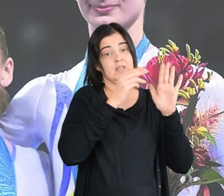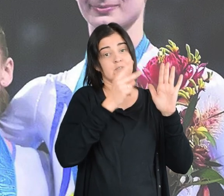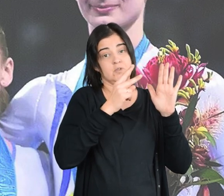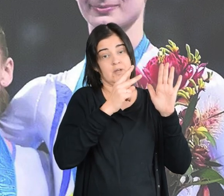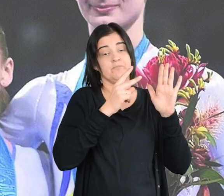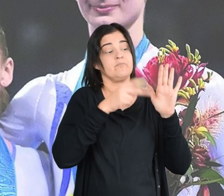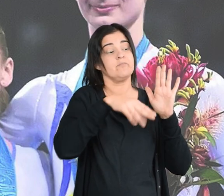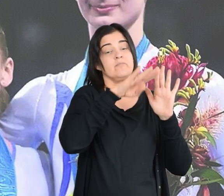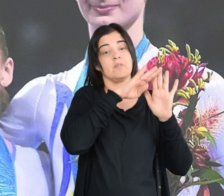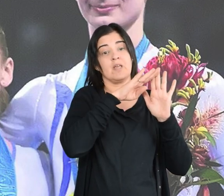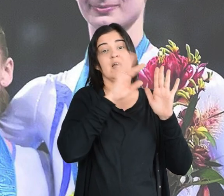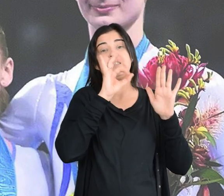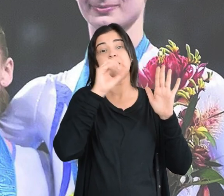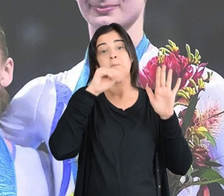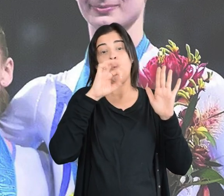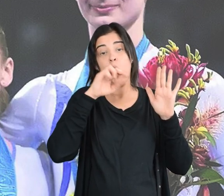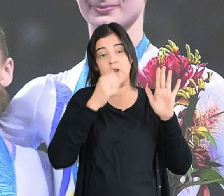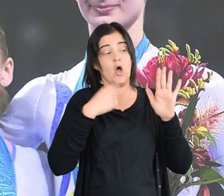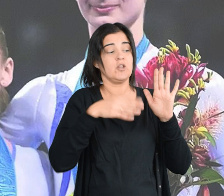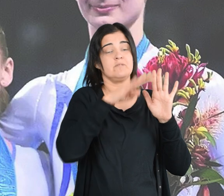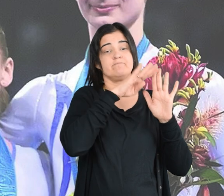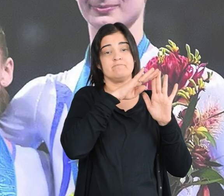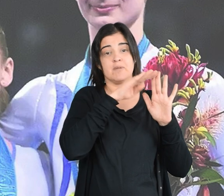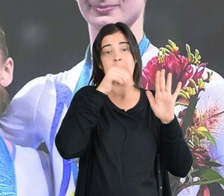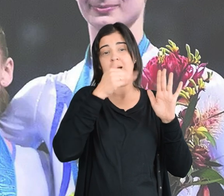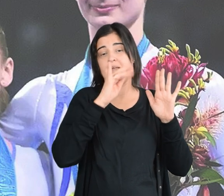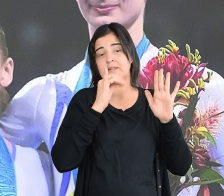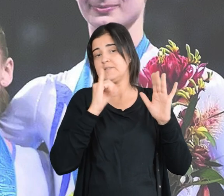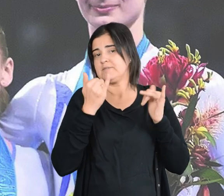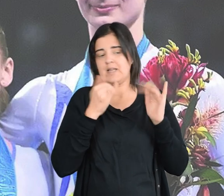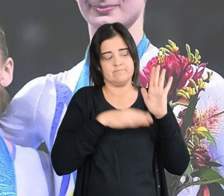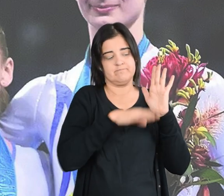María olaro y Simona el segundo y primer puesto respectivamente